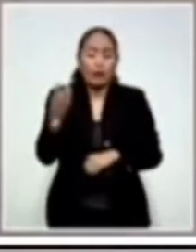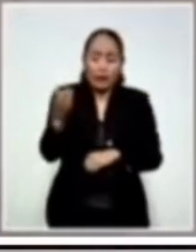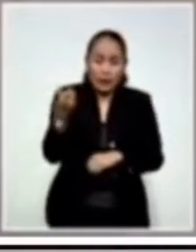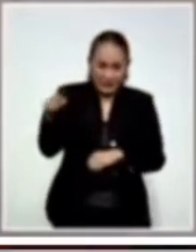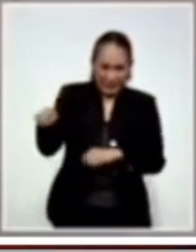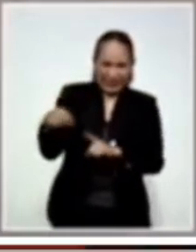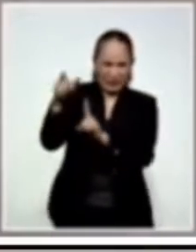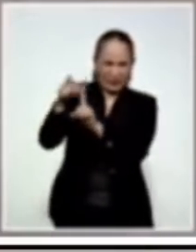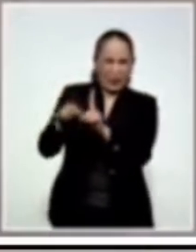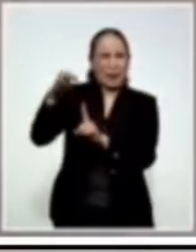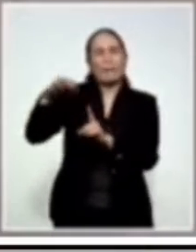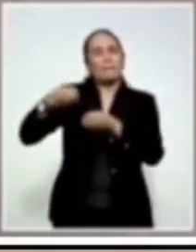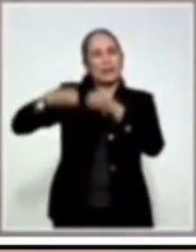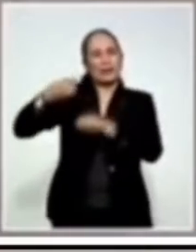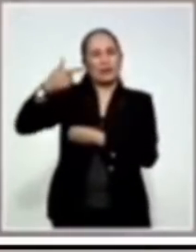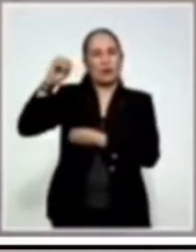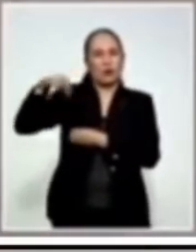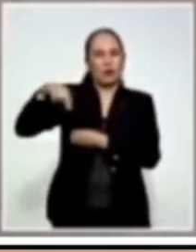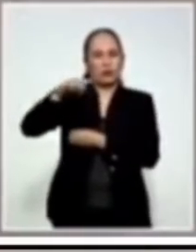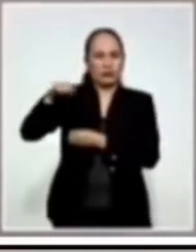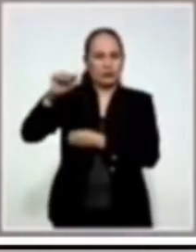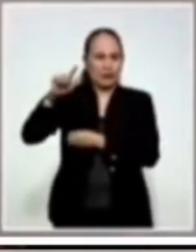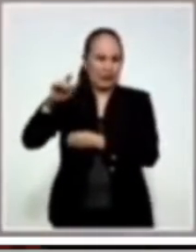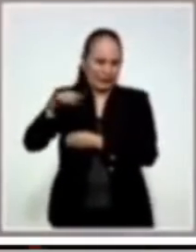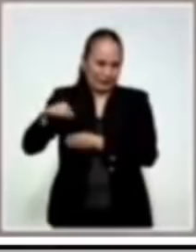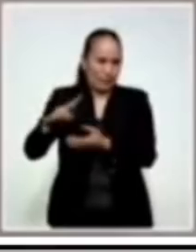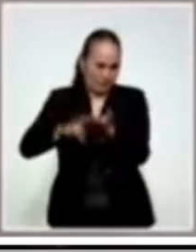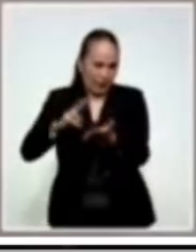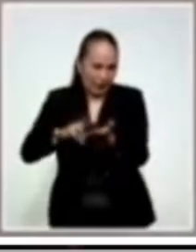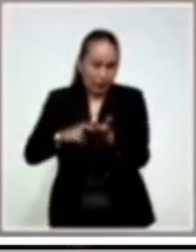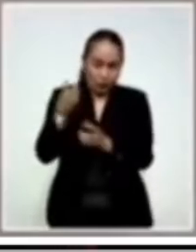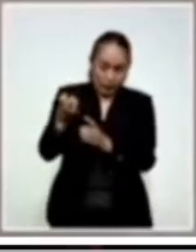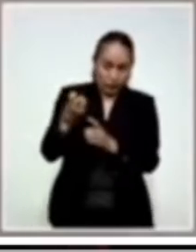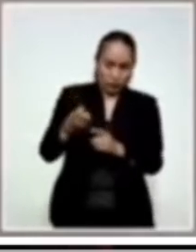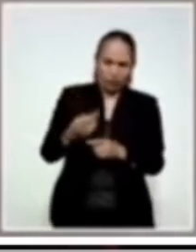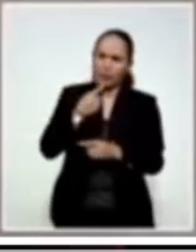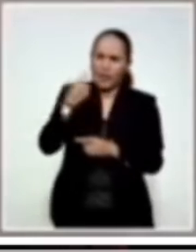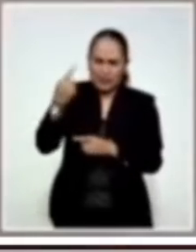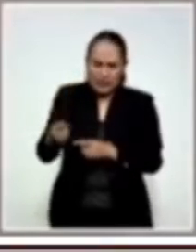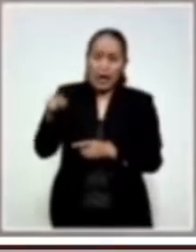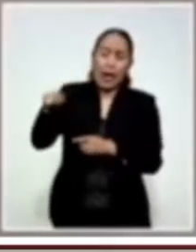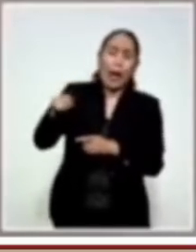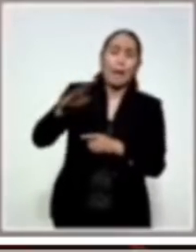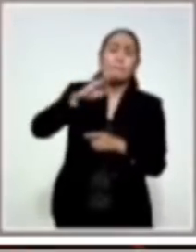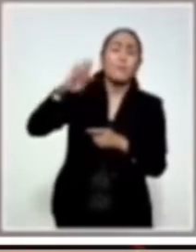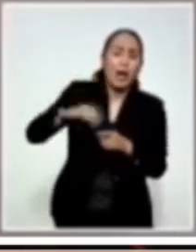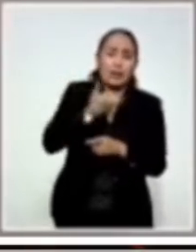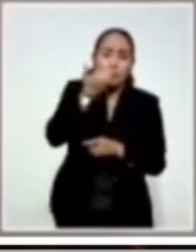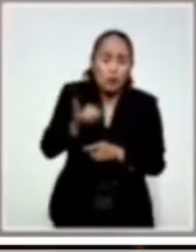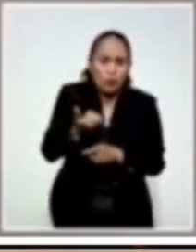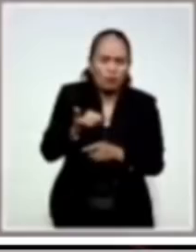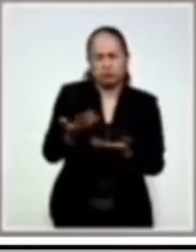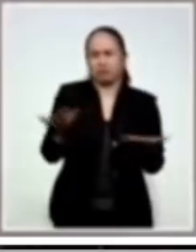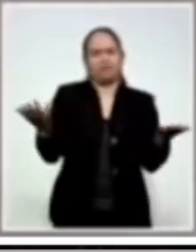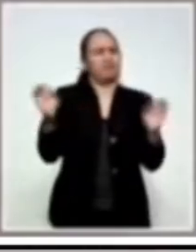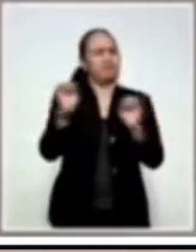del ministro González Alcántara por la validez tuviera otro sentido o alcance. Esa es